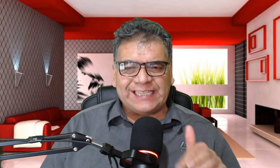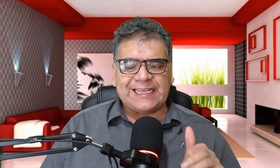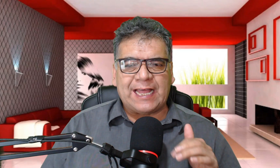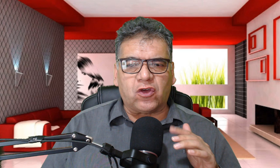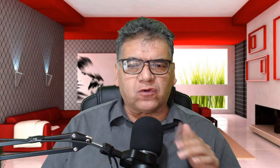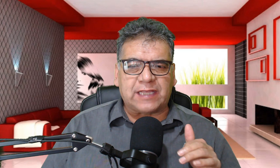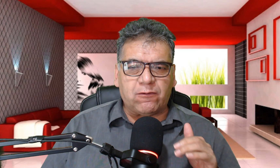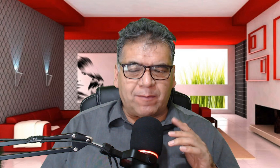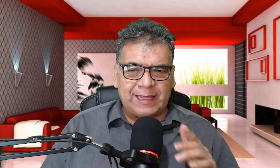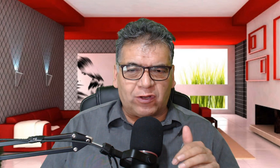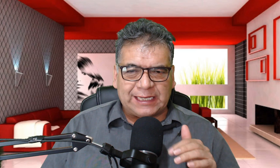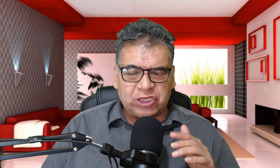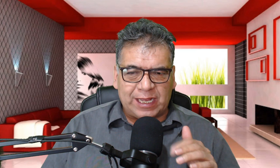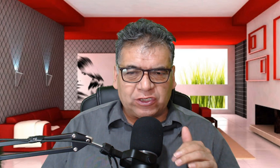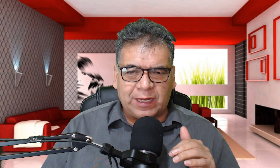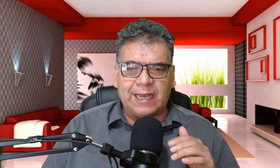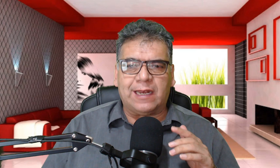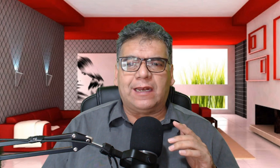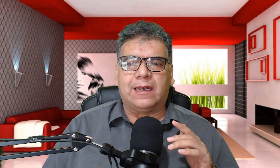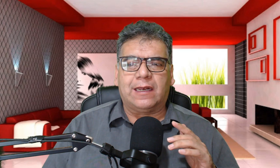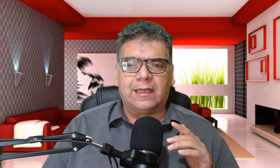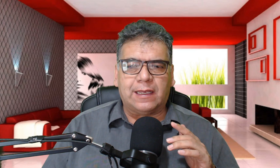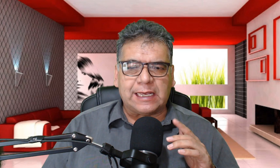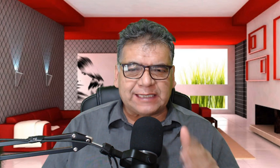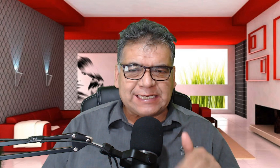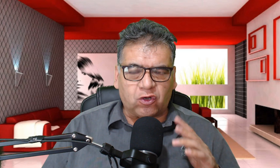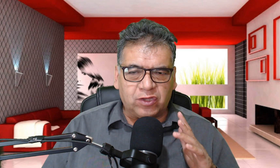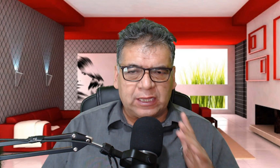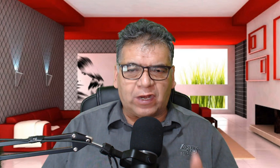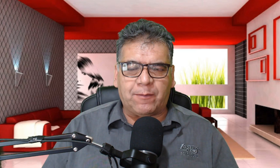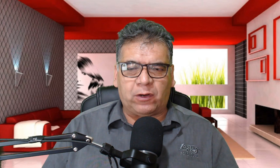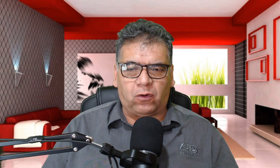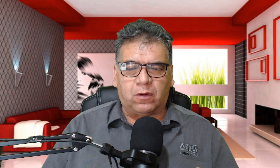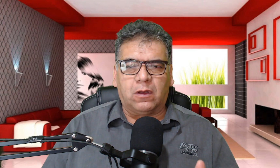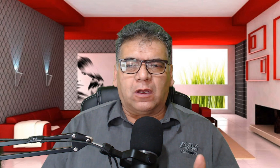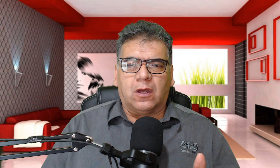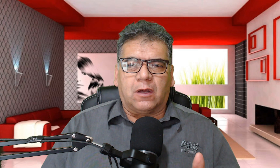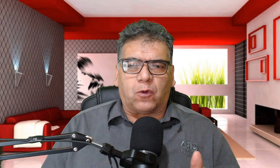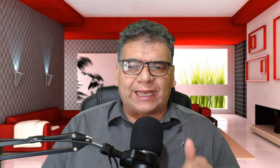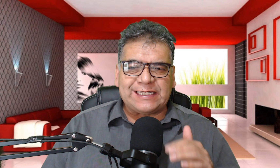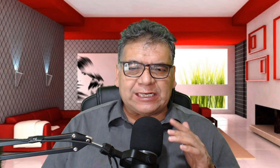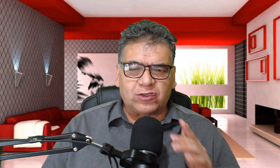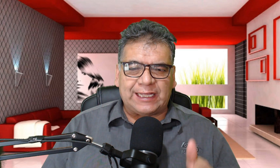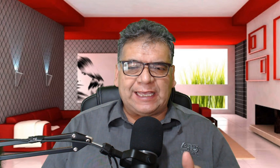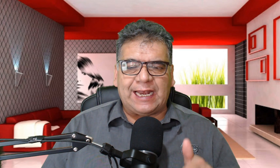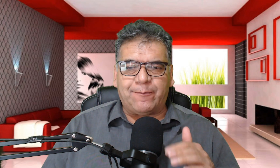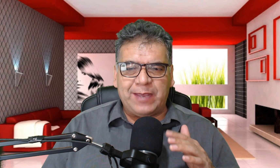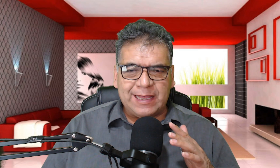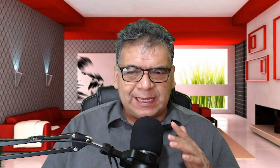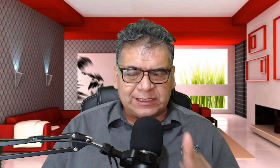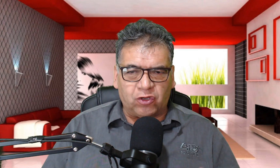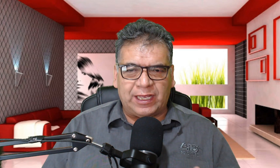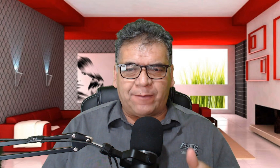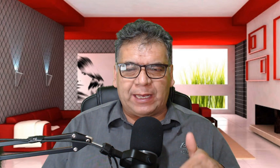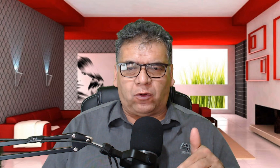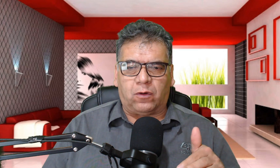Hoy el senador Gustavo I. Madero de Acción Nacional está escondiendo la mano, porque es de los que tira la piedra